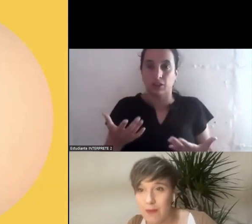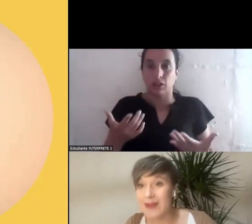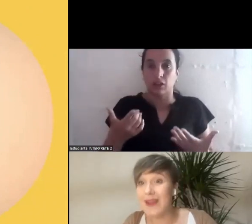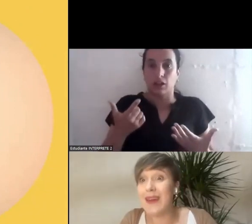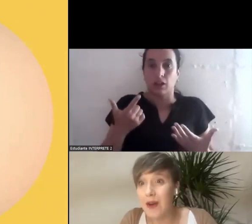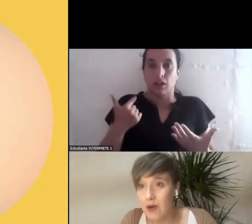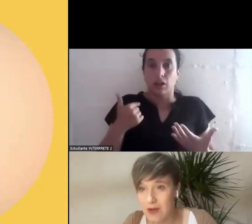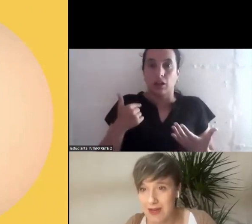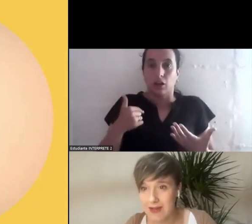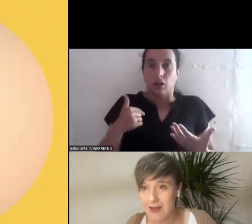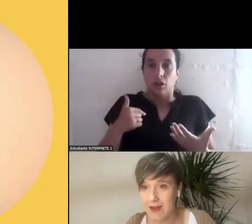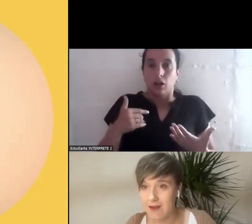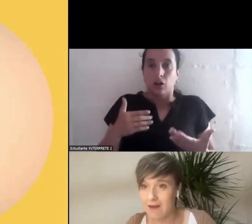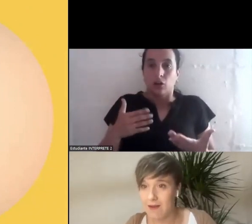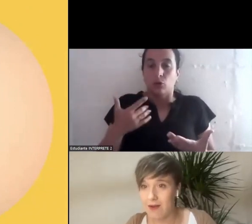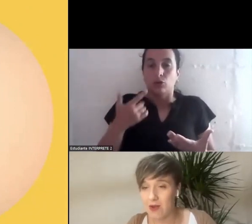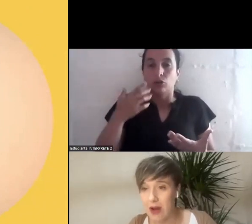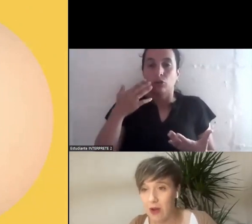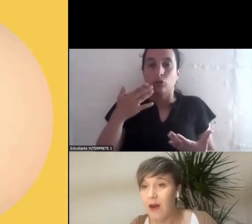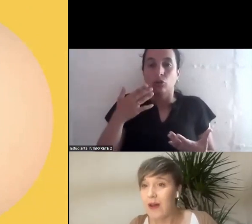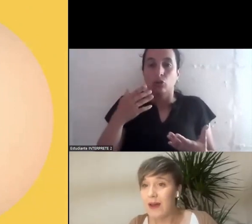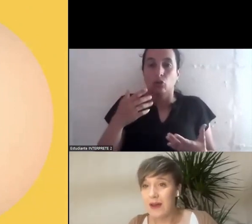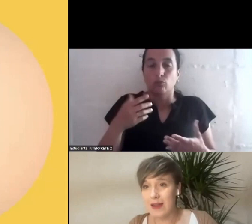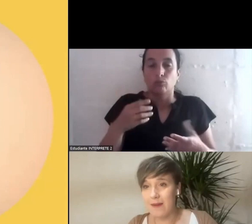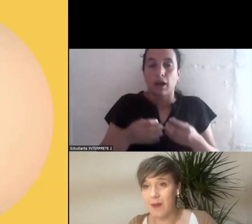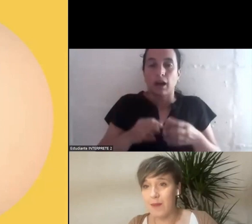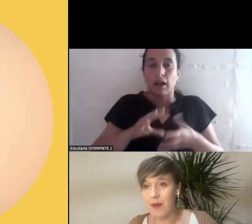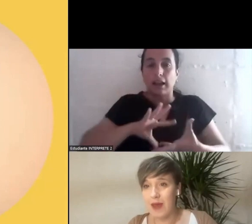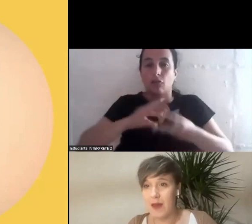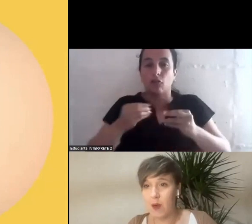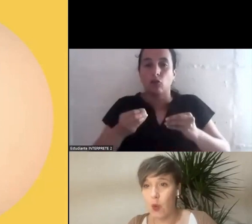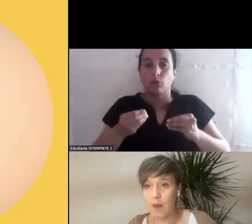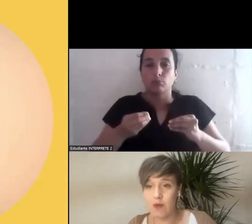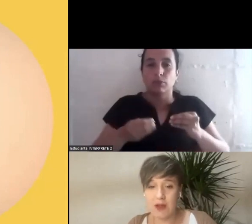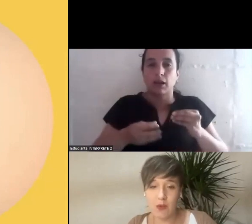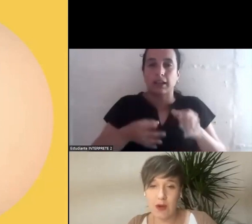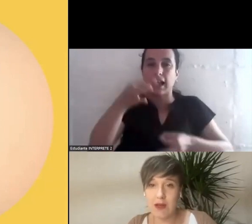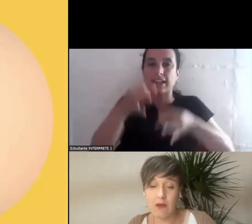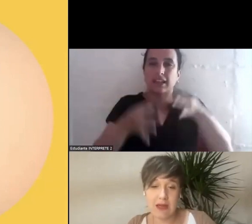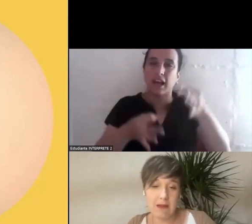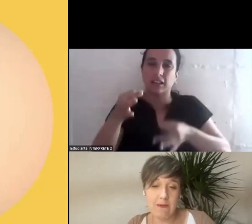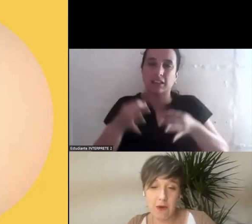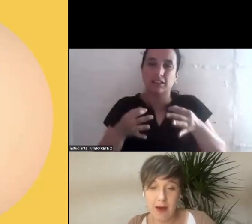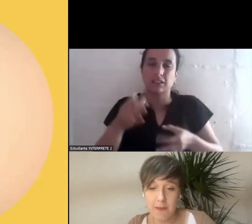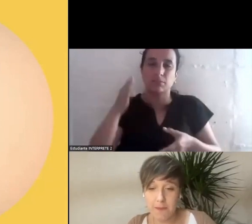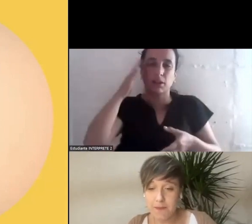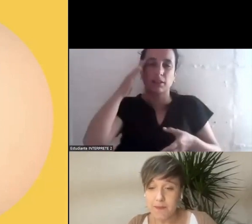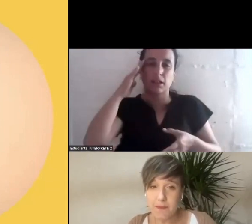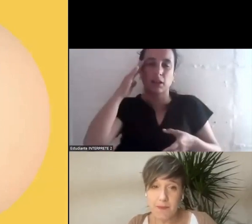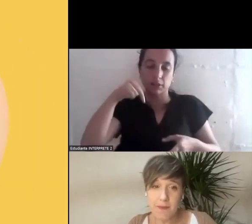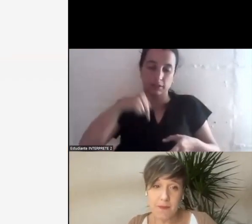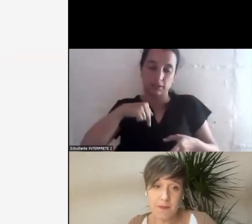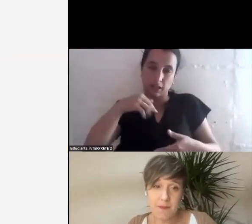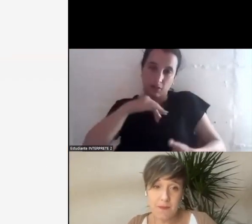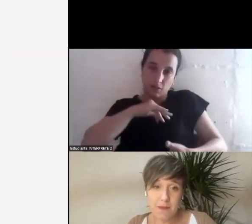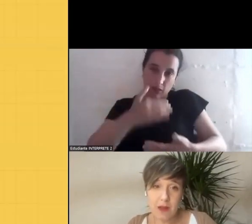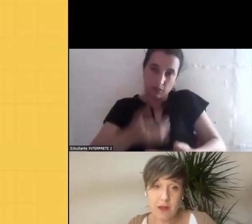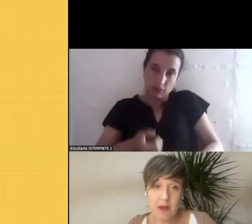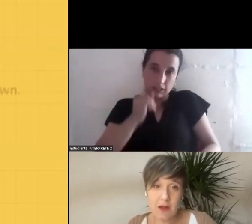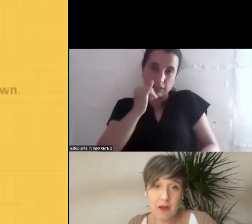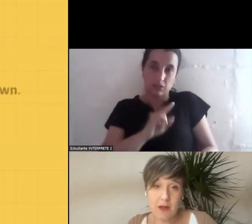esas pruebas? ¿En qué consisten? ¿No? Esto es algo que también preocupa a muchas mujeres y lo que se debe informar.